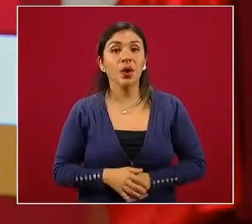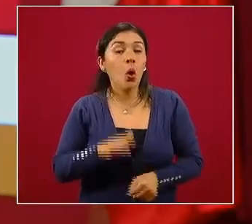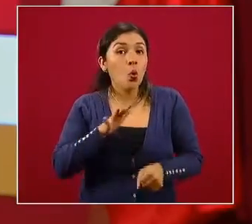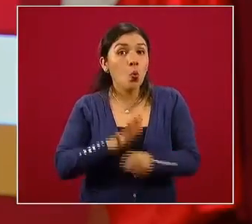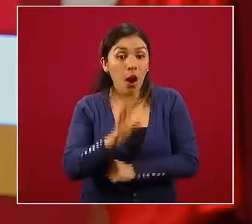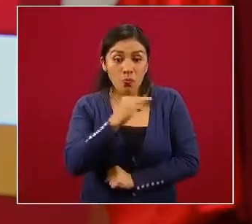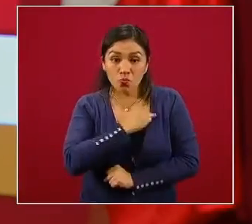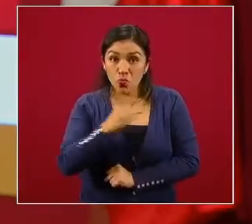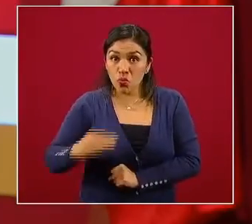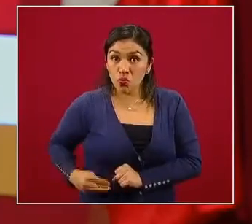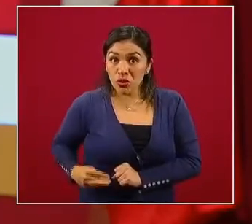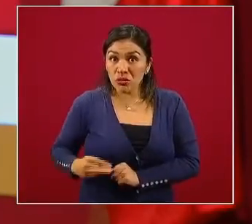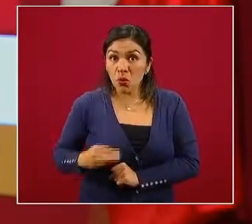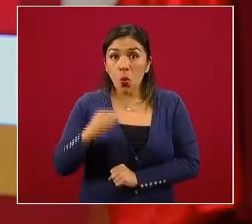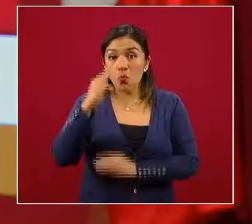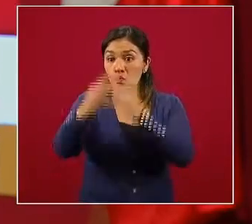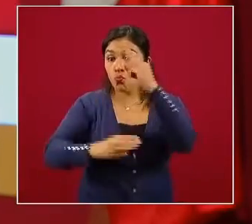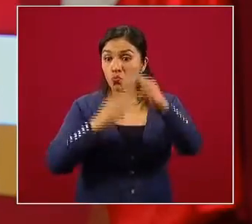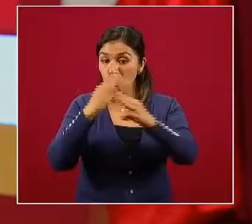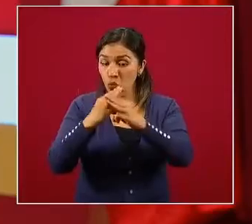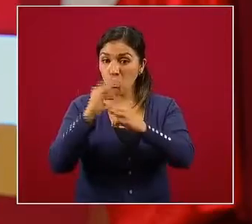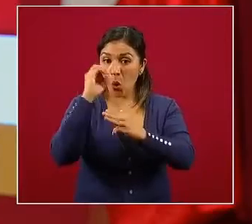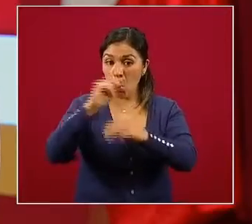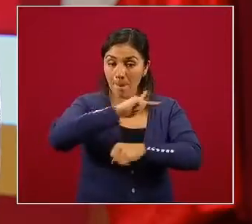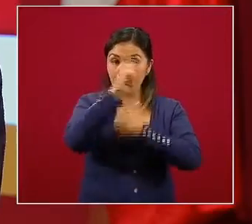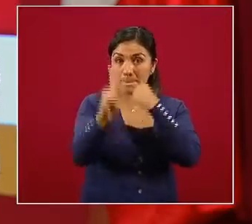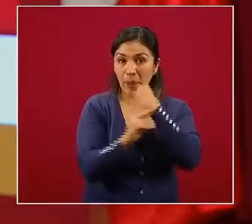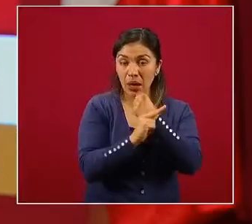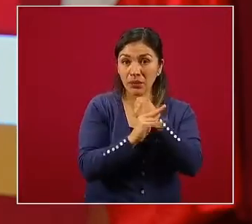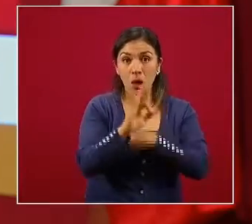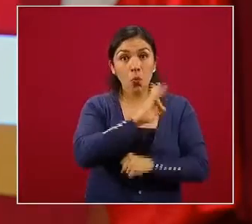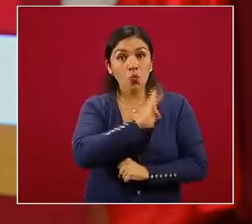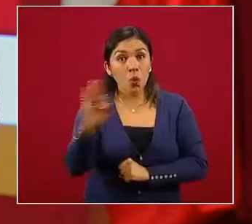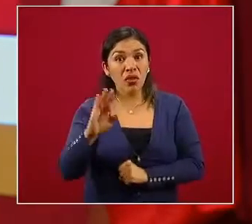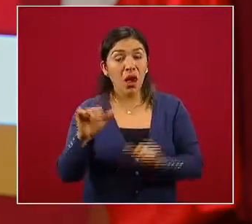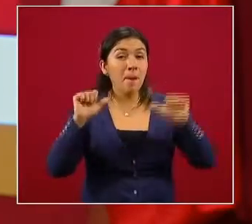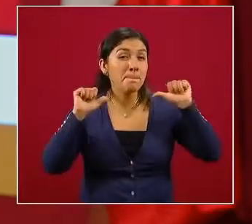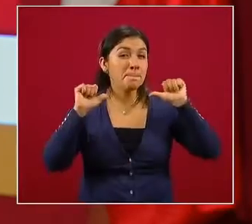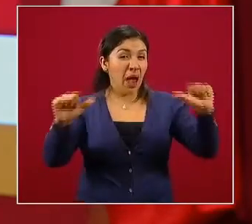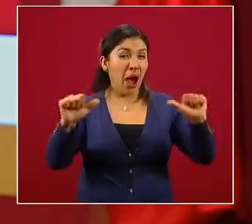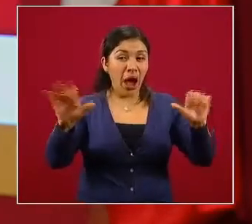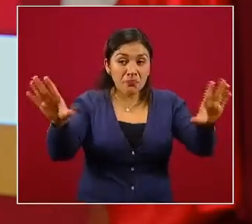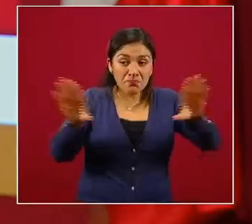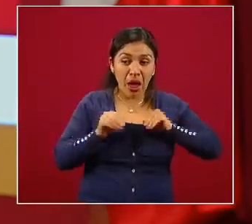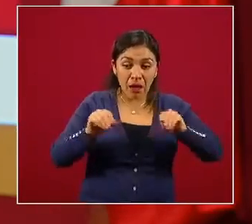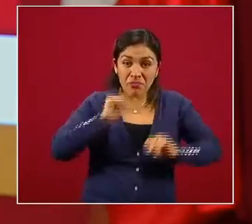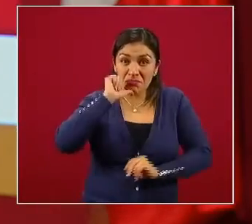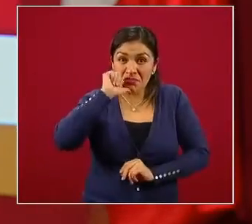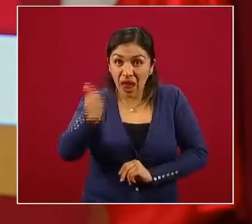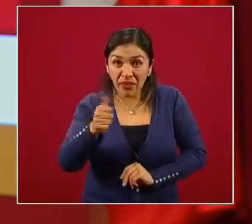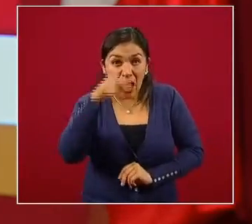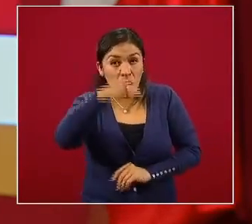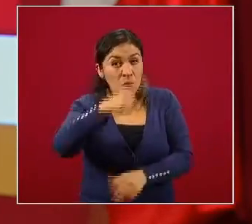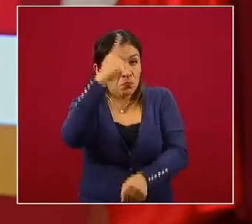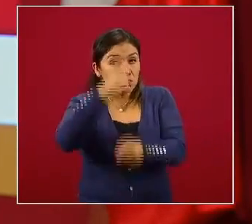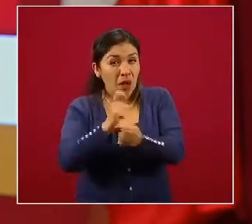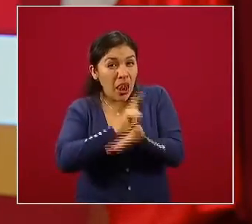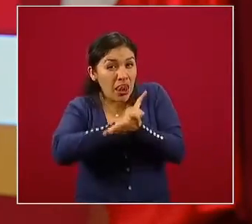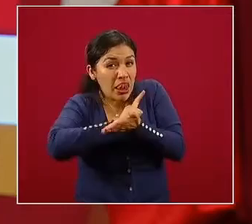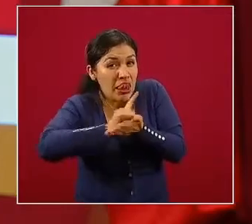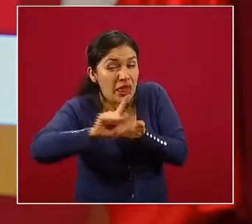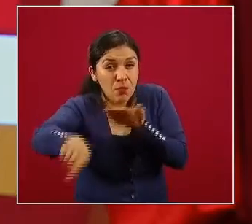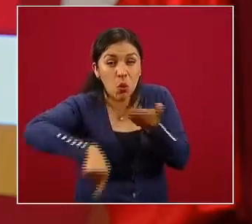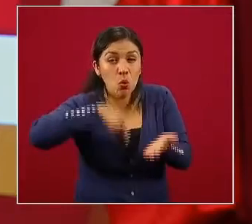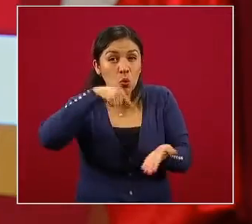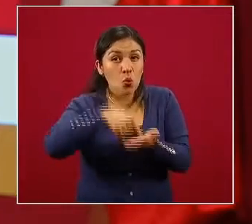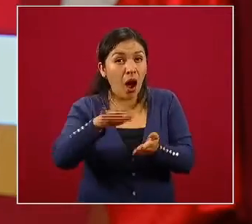municipio del país o del mundo está exento de poder tener contagios y convertirse en una